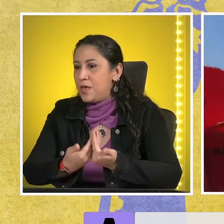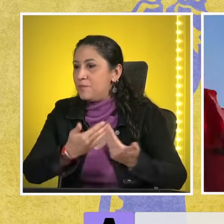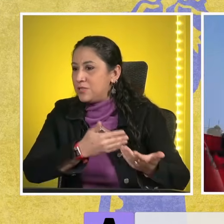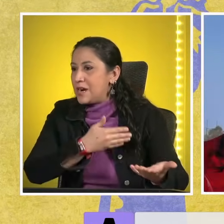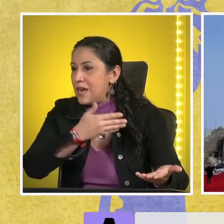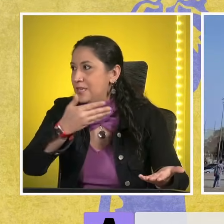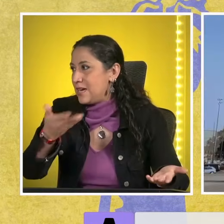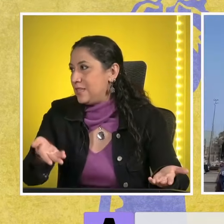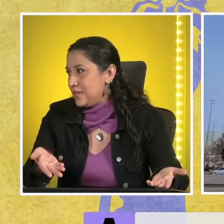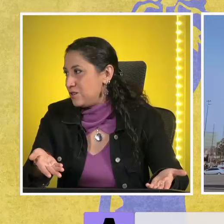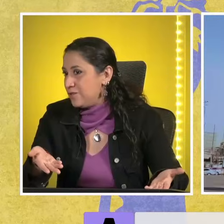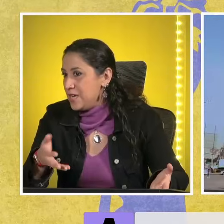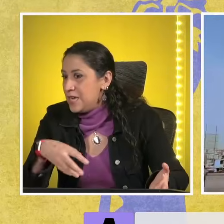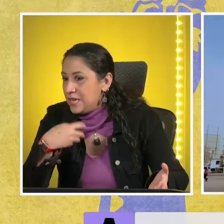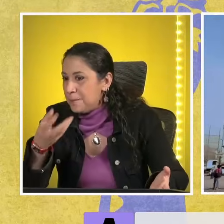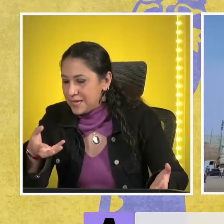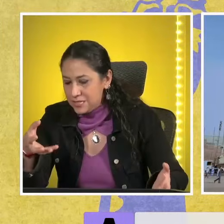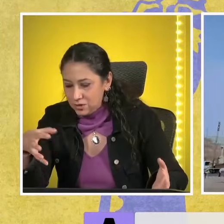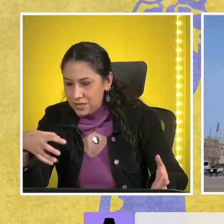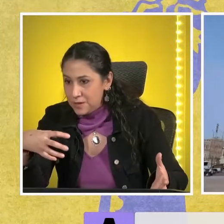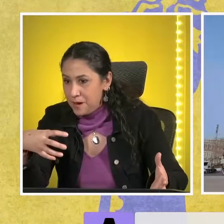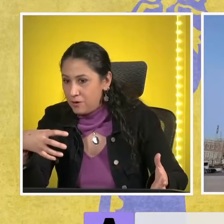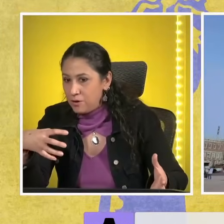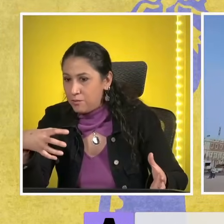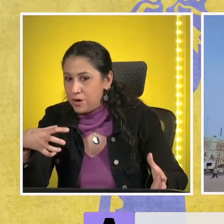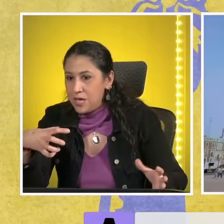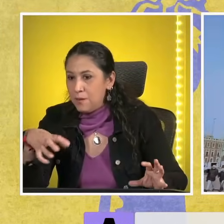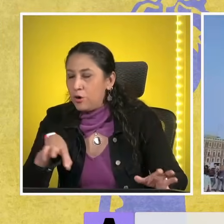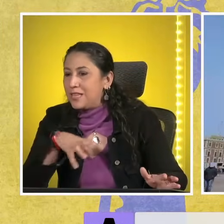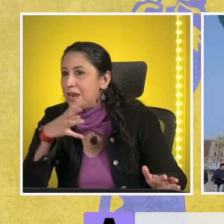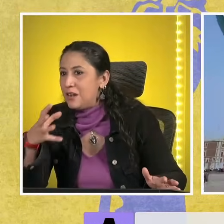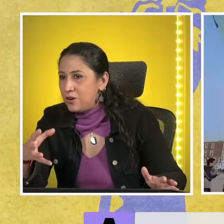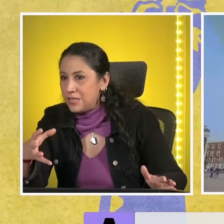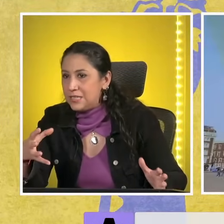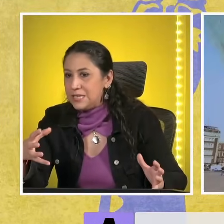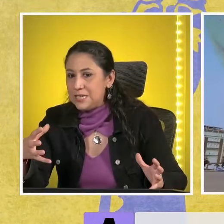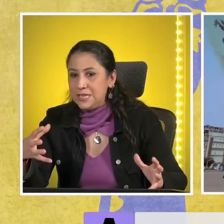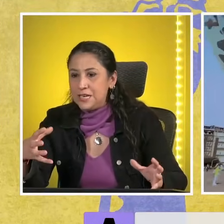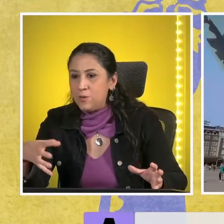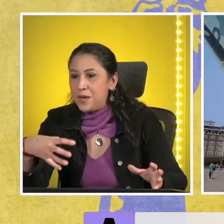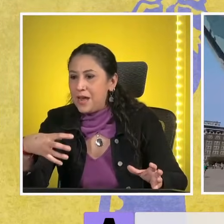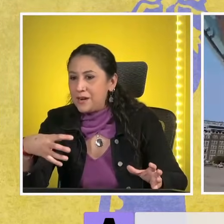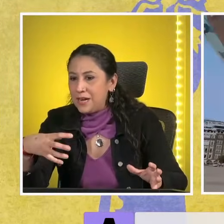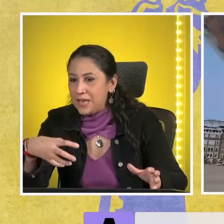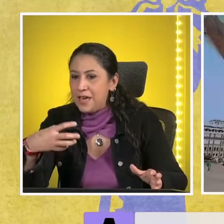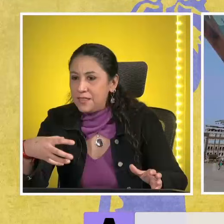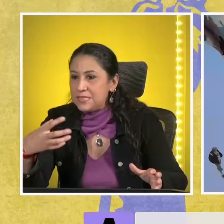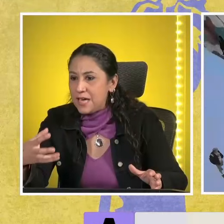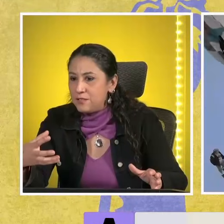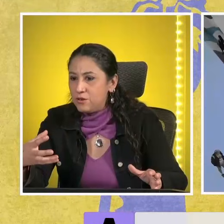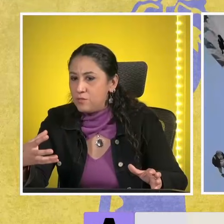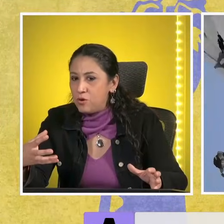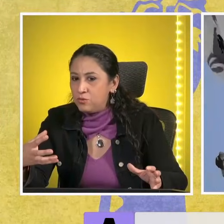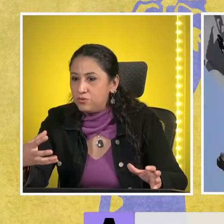2018 podíamos narrar esa catástrofe. ¿Y qué pasa? Esto que dice Pablo, como voltear el orden y recuperar la idea